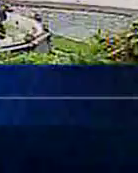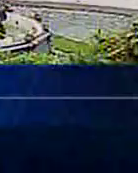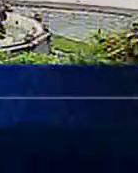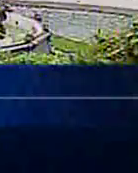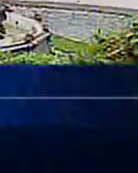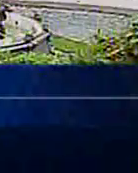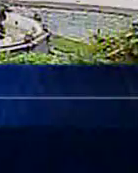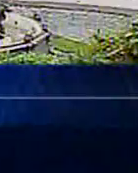insectos en sus regiones